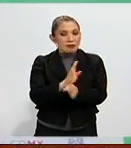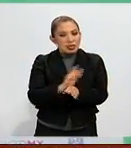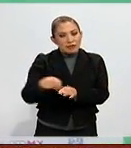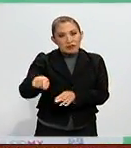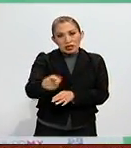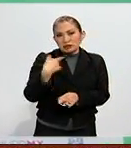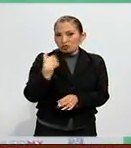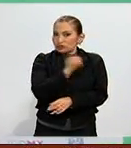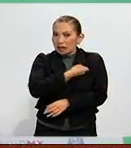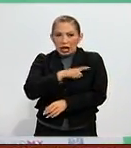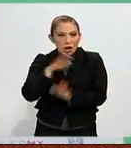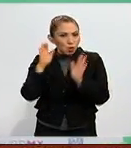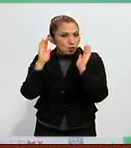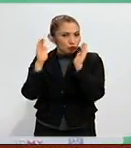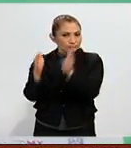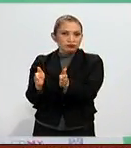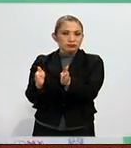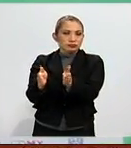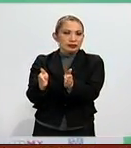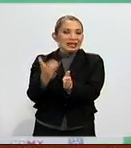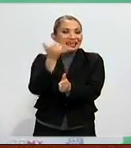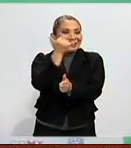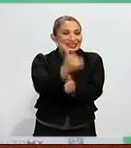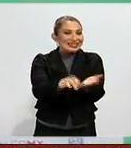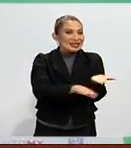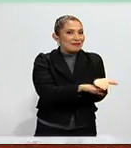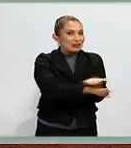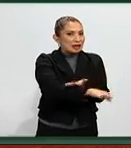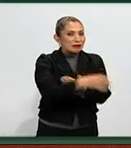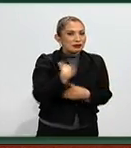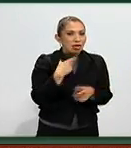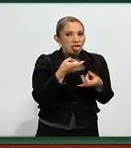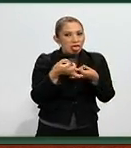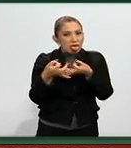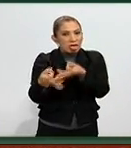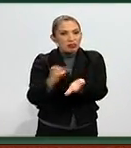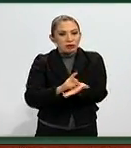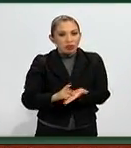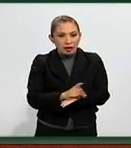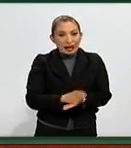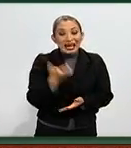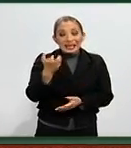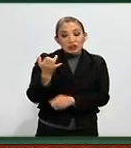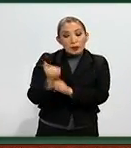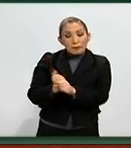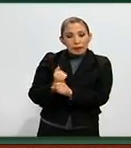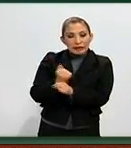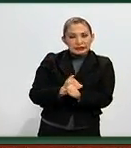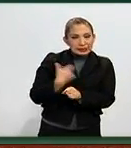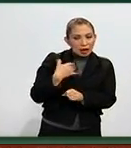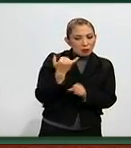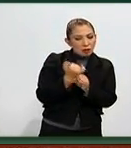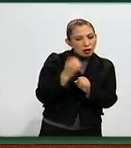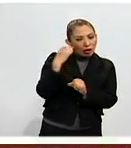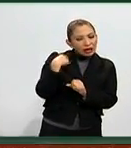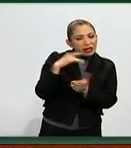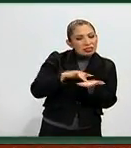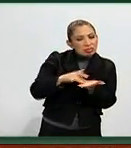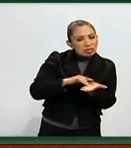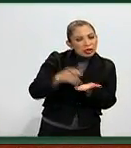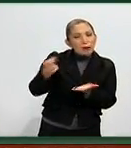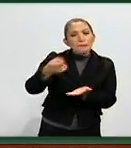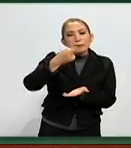privilegiar la salud pública y la prevención. Se refiere a la investigación clínica y con fines de registro